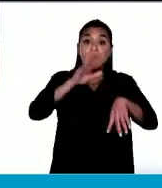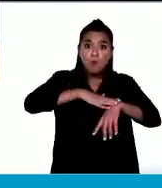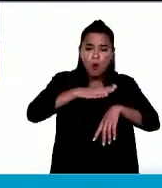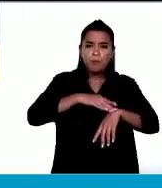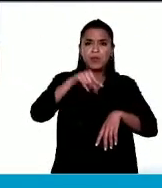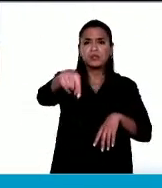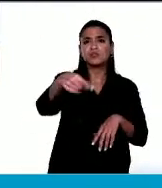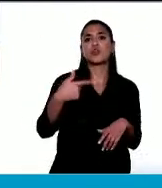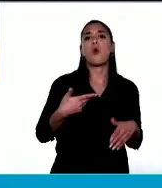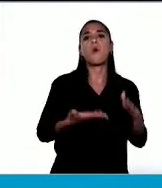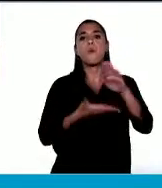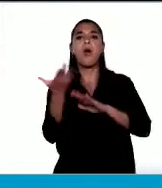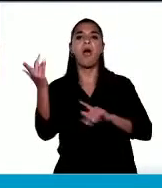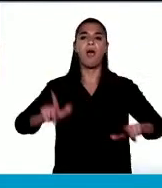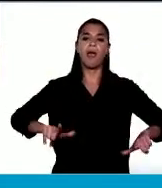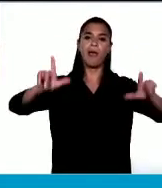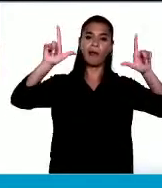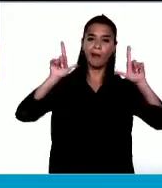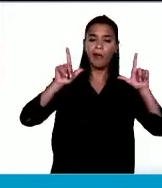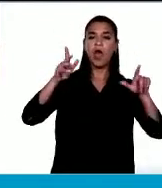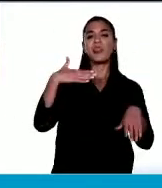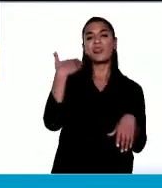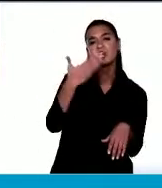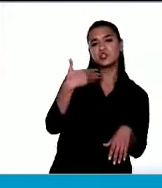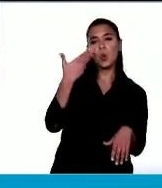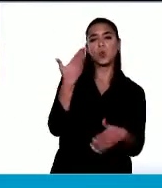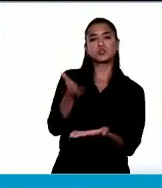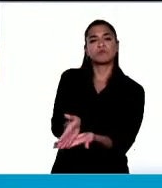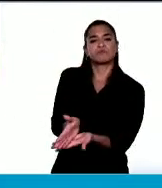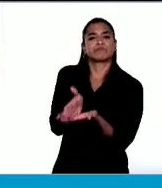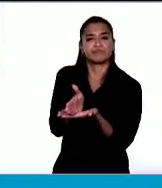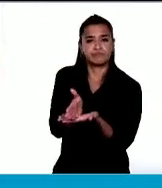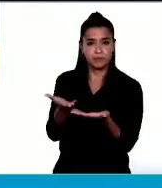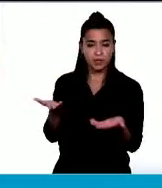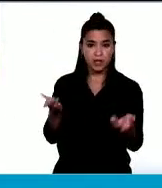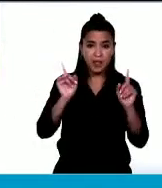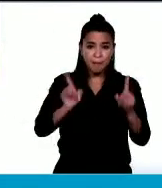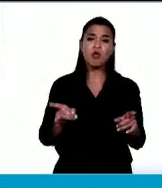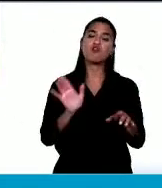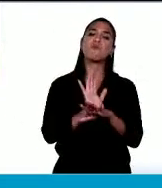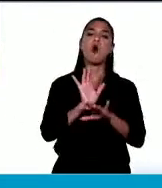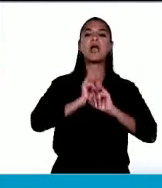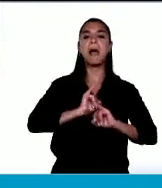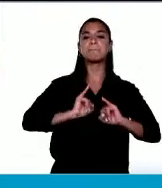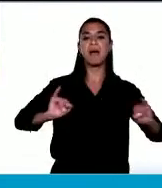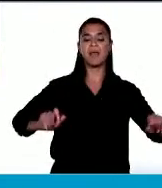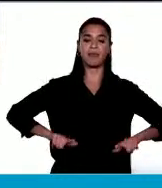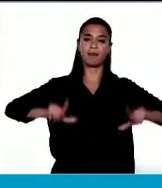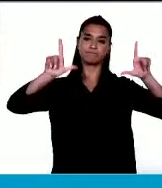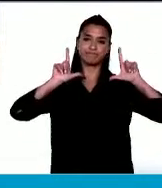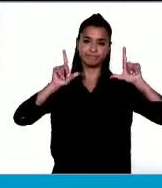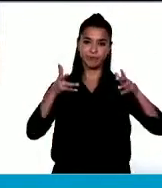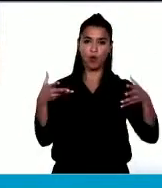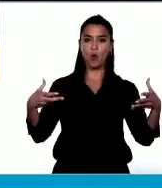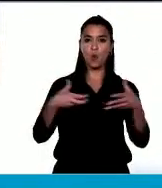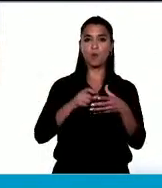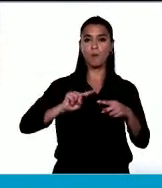por los medios de comunicación con un discurso punitivista, además haciendo campaña de su propia figura y de su fuerza